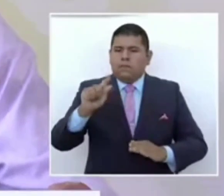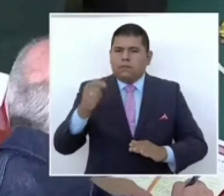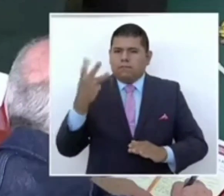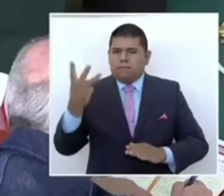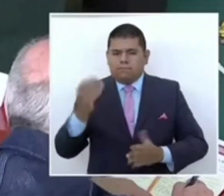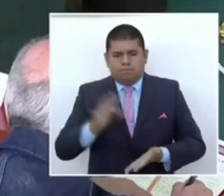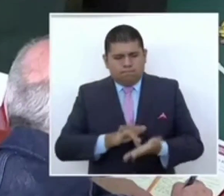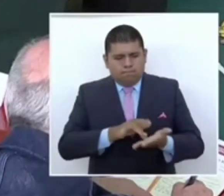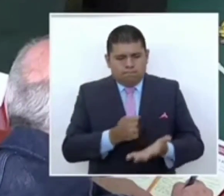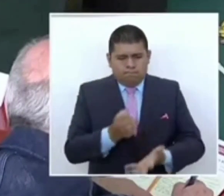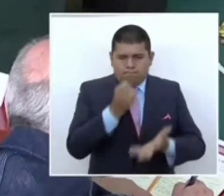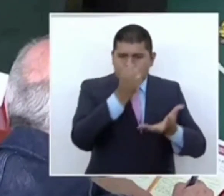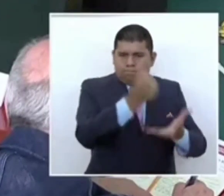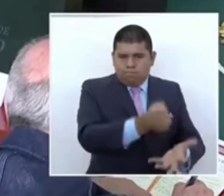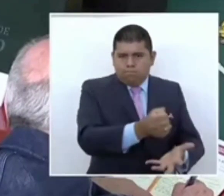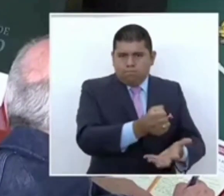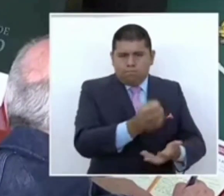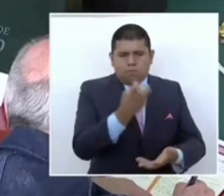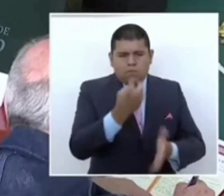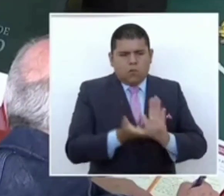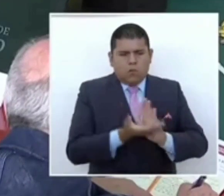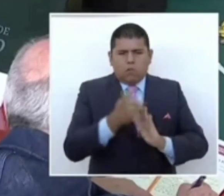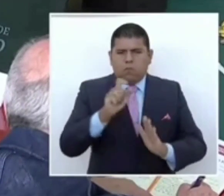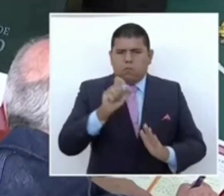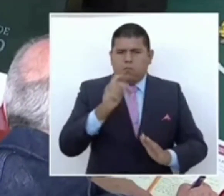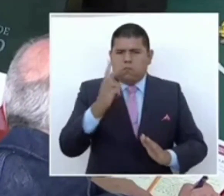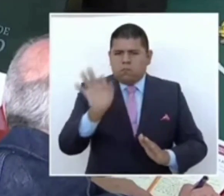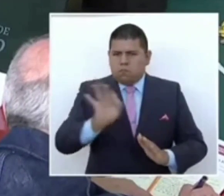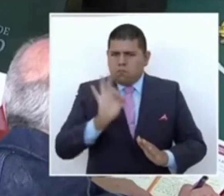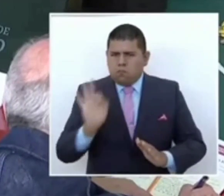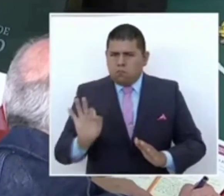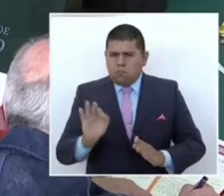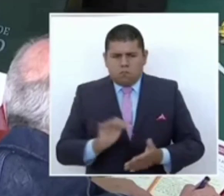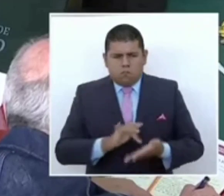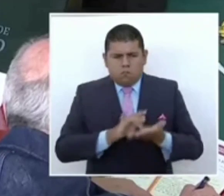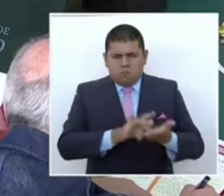173. Es un incremento del 22%.